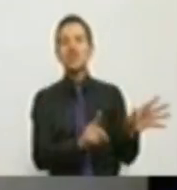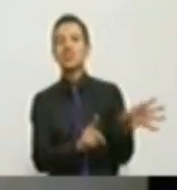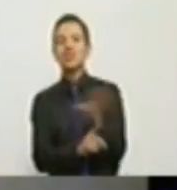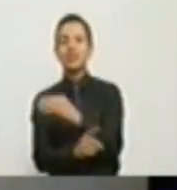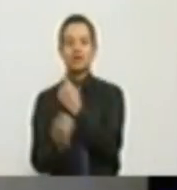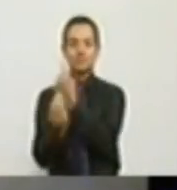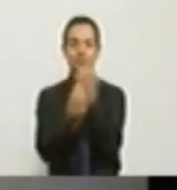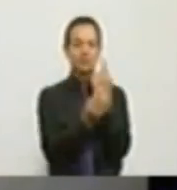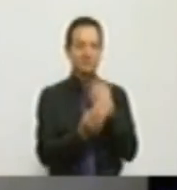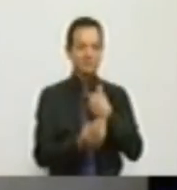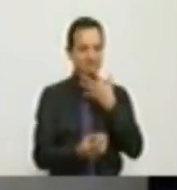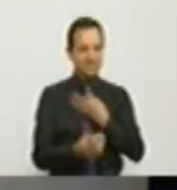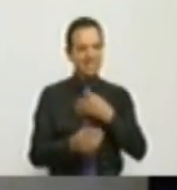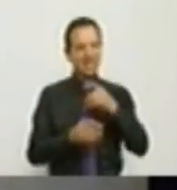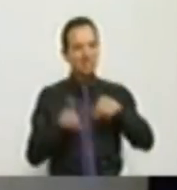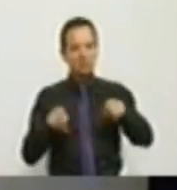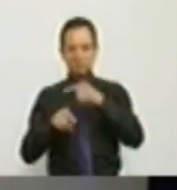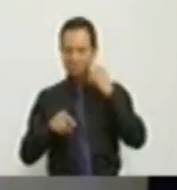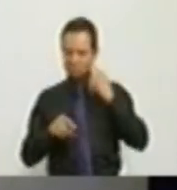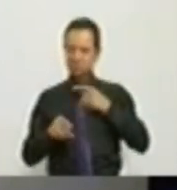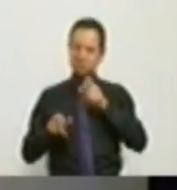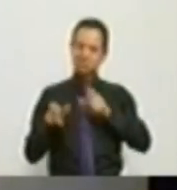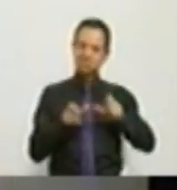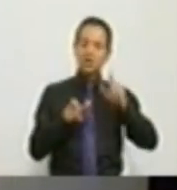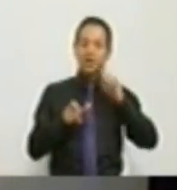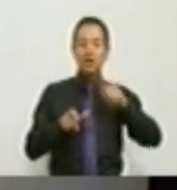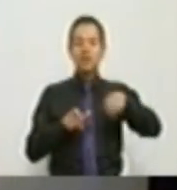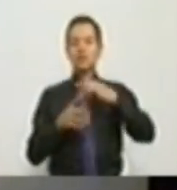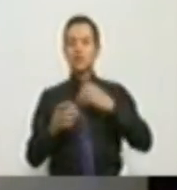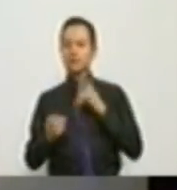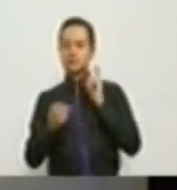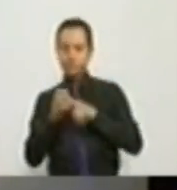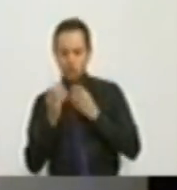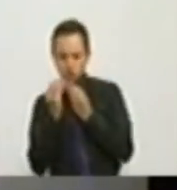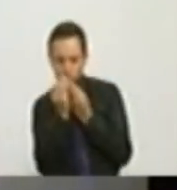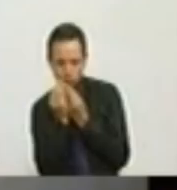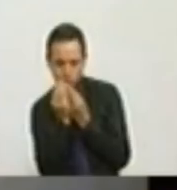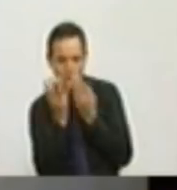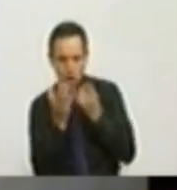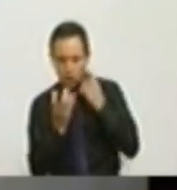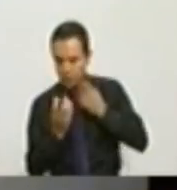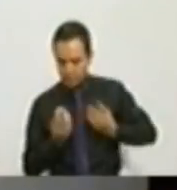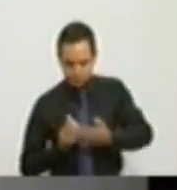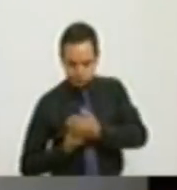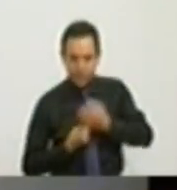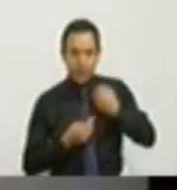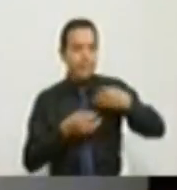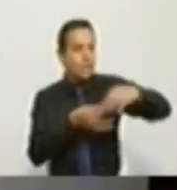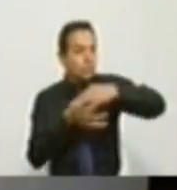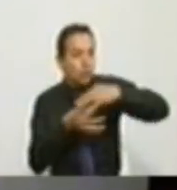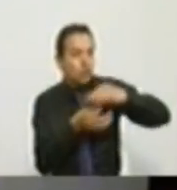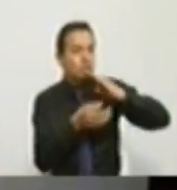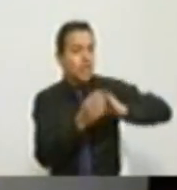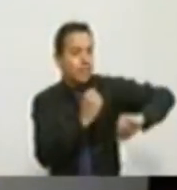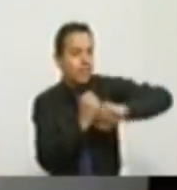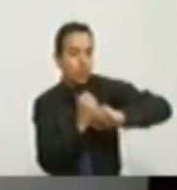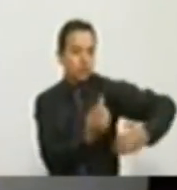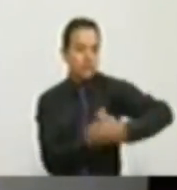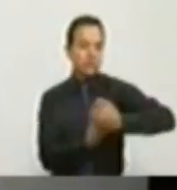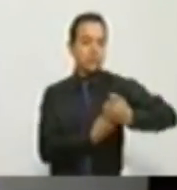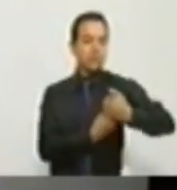congresistas en este momento están en las comisiones escrutadoras mirando cómo protegen sus votos, mirando